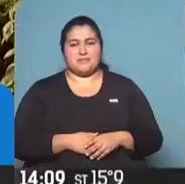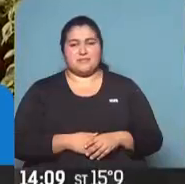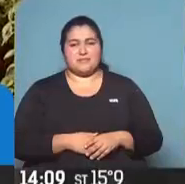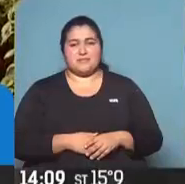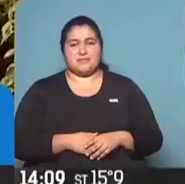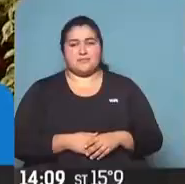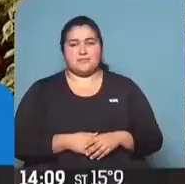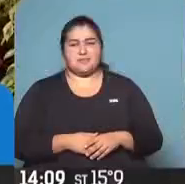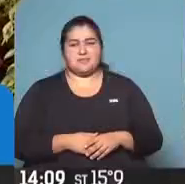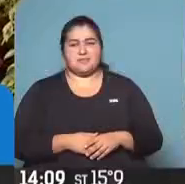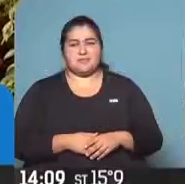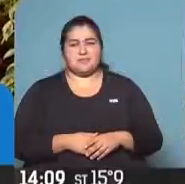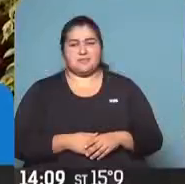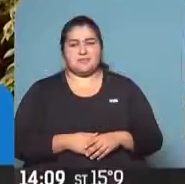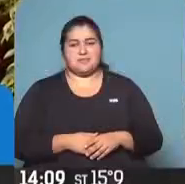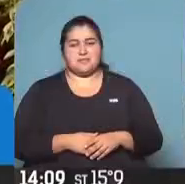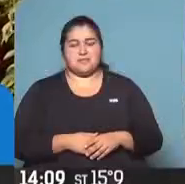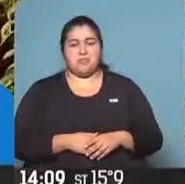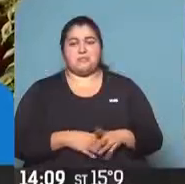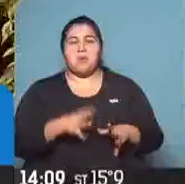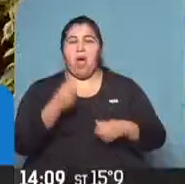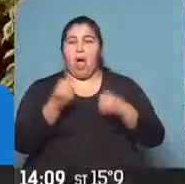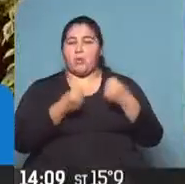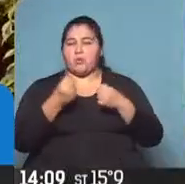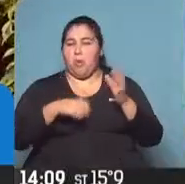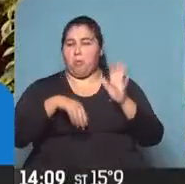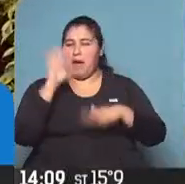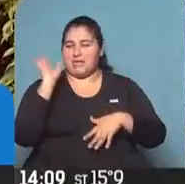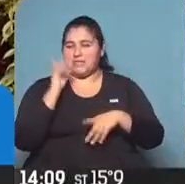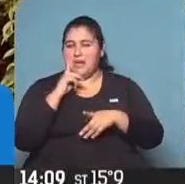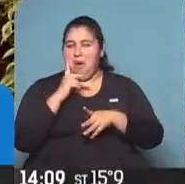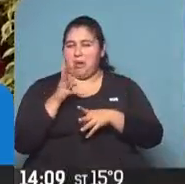damos comienzo al desfile de vehículos de combate